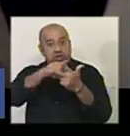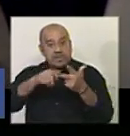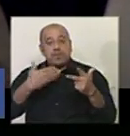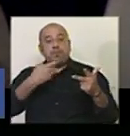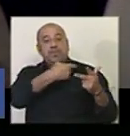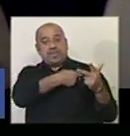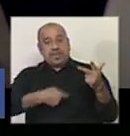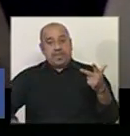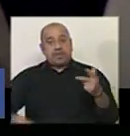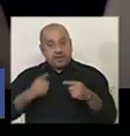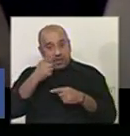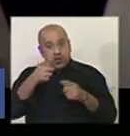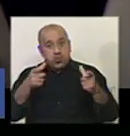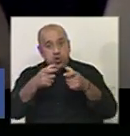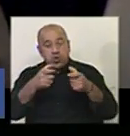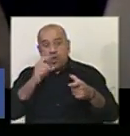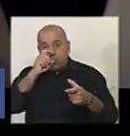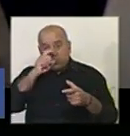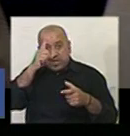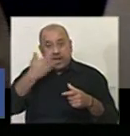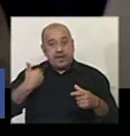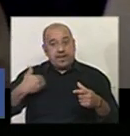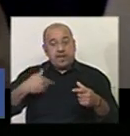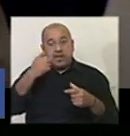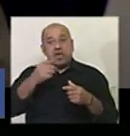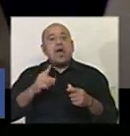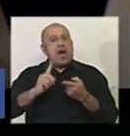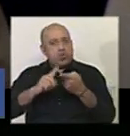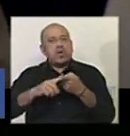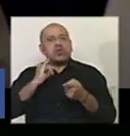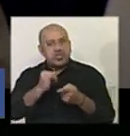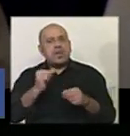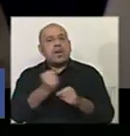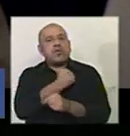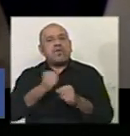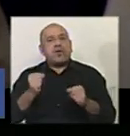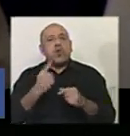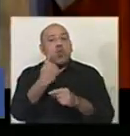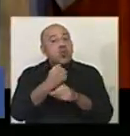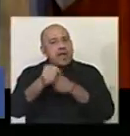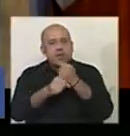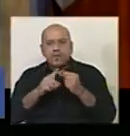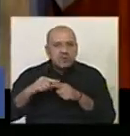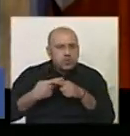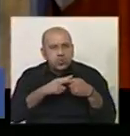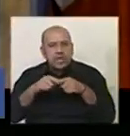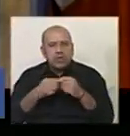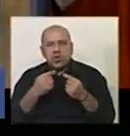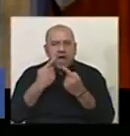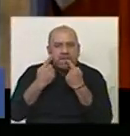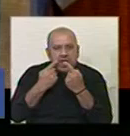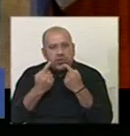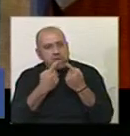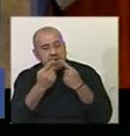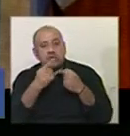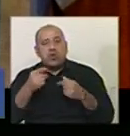reunidos en Buenos Aires por la cumbre del G20 cerraron el acuerdo luego de más de un año de negociaciones. El presidente de Estados Unidos, Donald